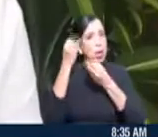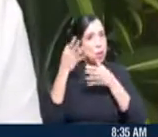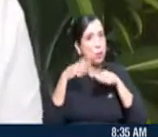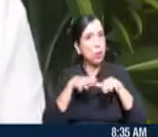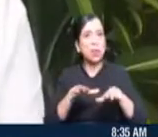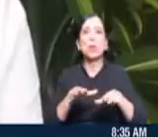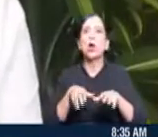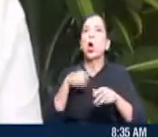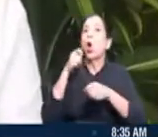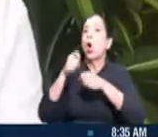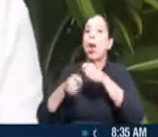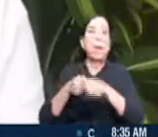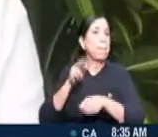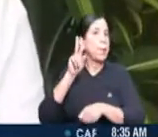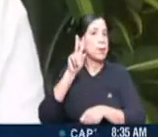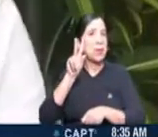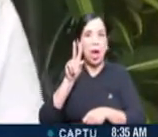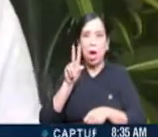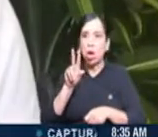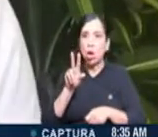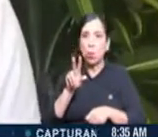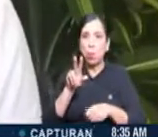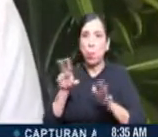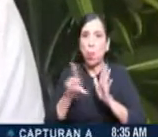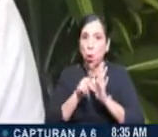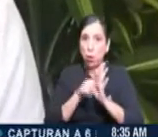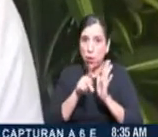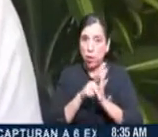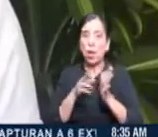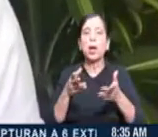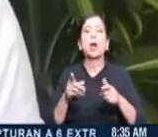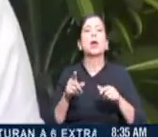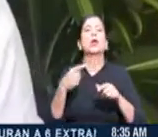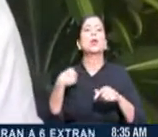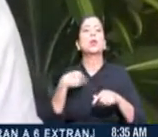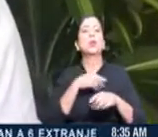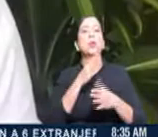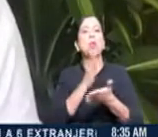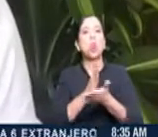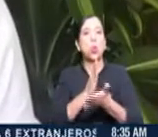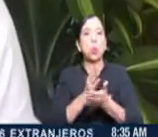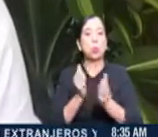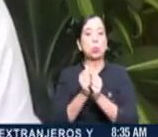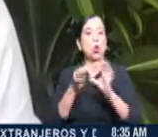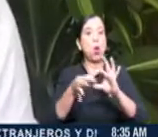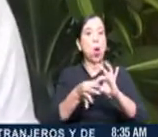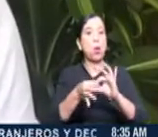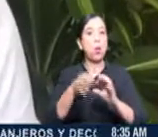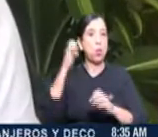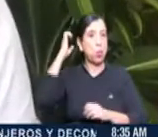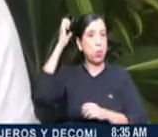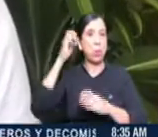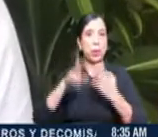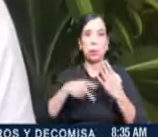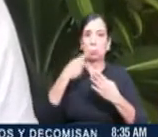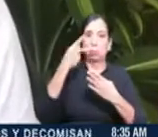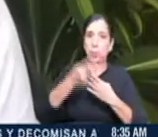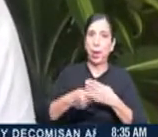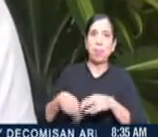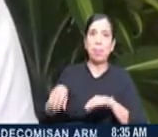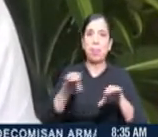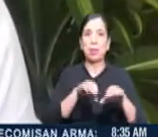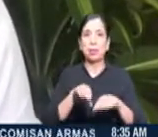ilegal, no declarada y no reglamentada. Nosotros hicimos un compromiso con la Unión Europea de un plan de acción